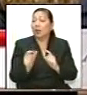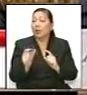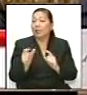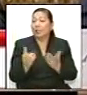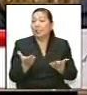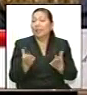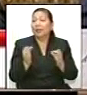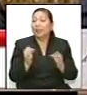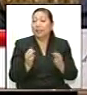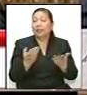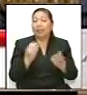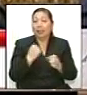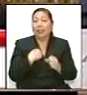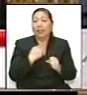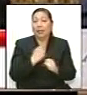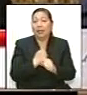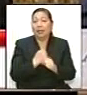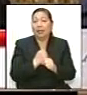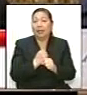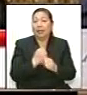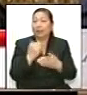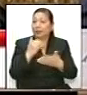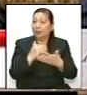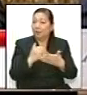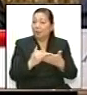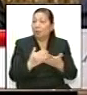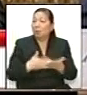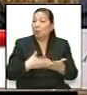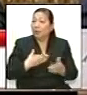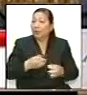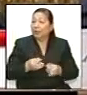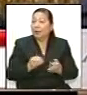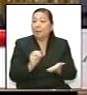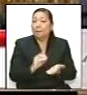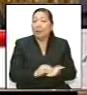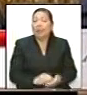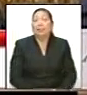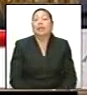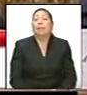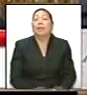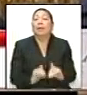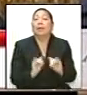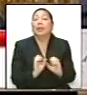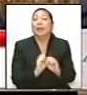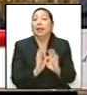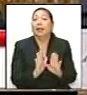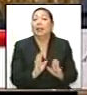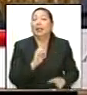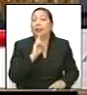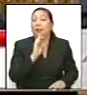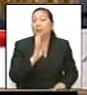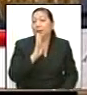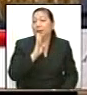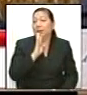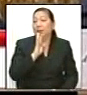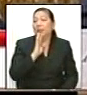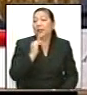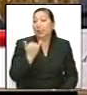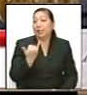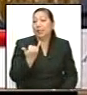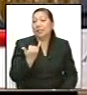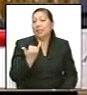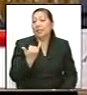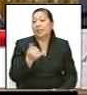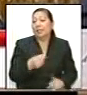que efectivamente hay que trabajar en que la nomenclatura pueda especificarse más. Pero para que nos quede claro, de lo que estamos hablando es de